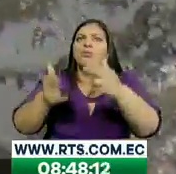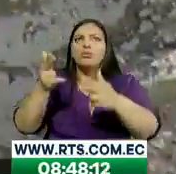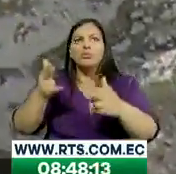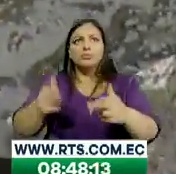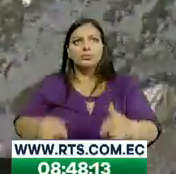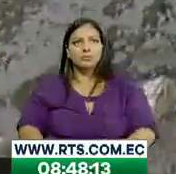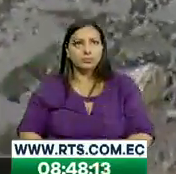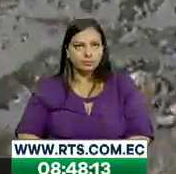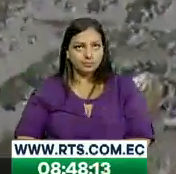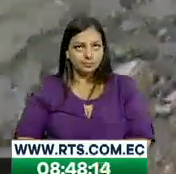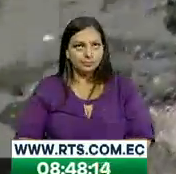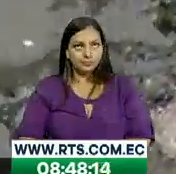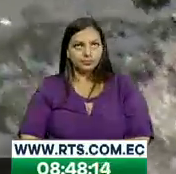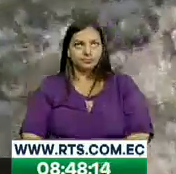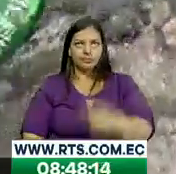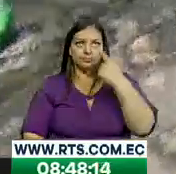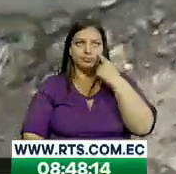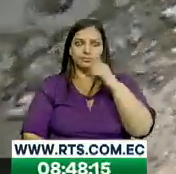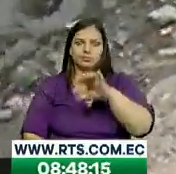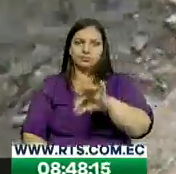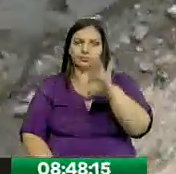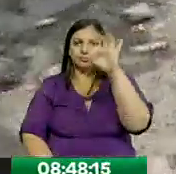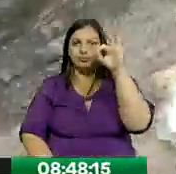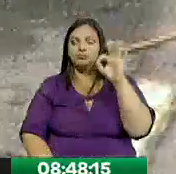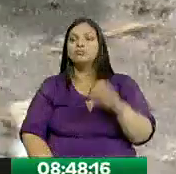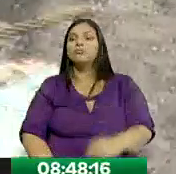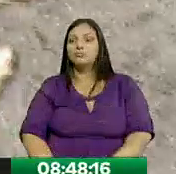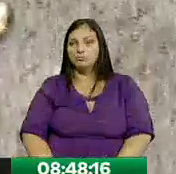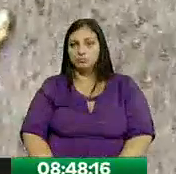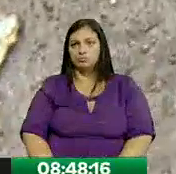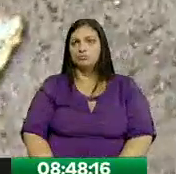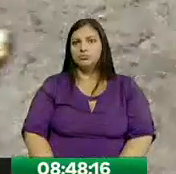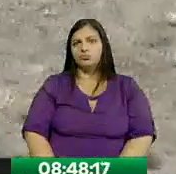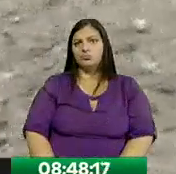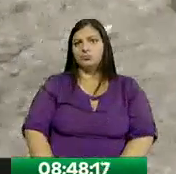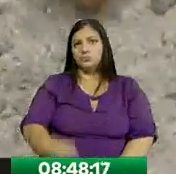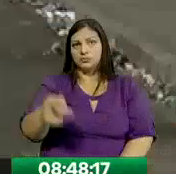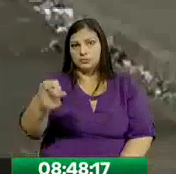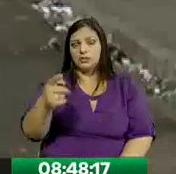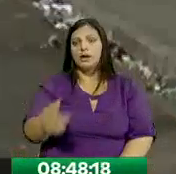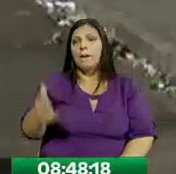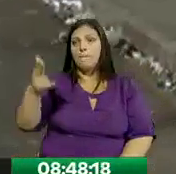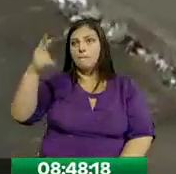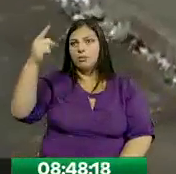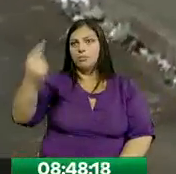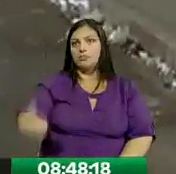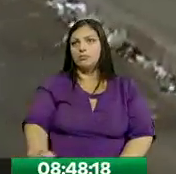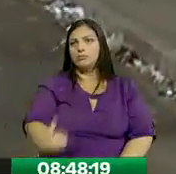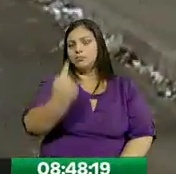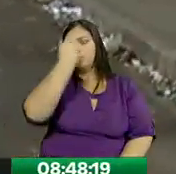cabeza. Pero sí, en la cabeza iba esa bala, pero la gorra le voló, fue por la gorra. Informó José.